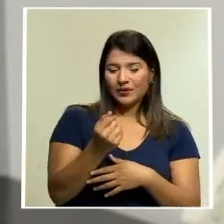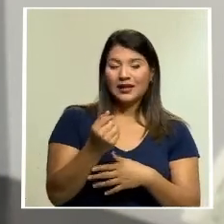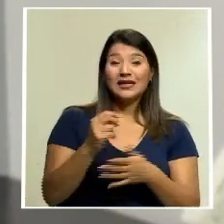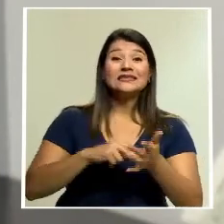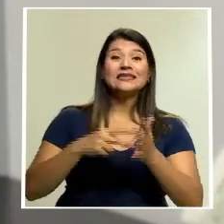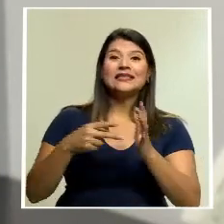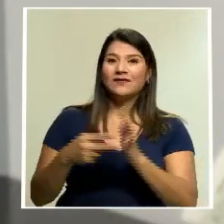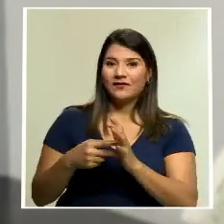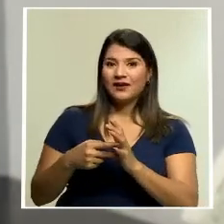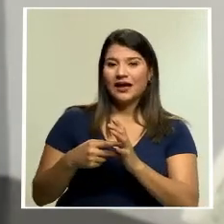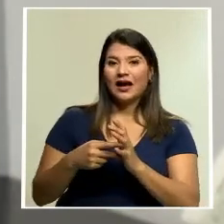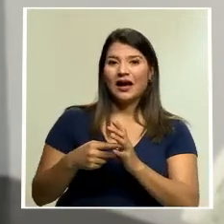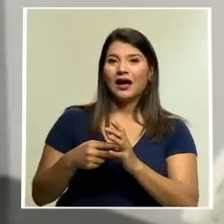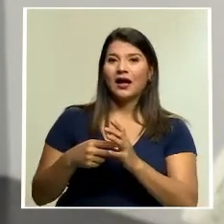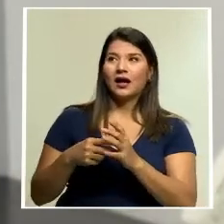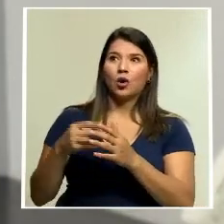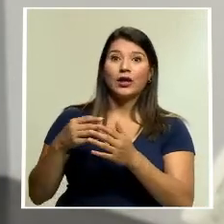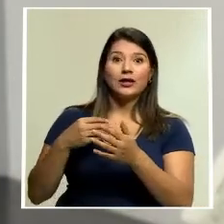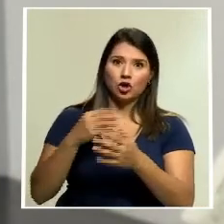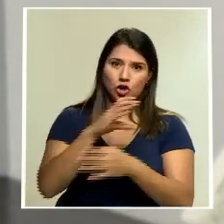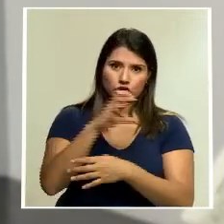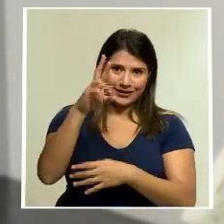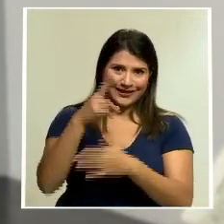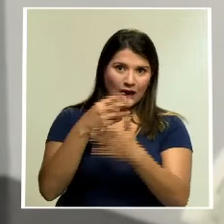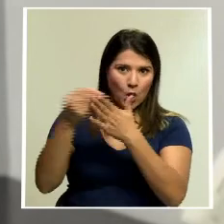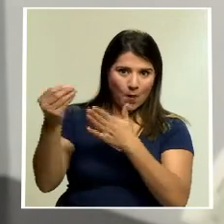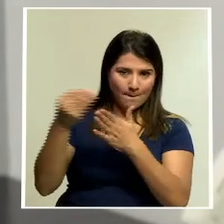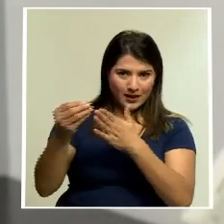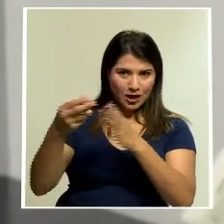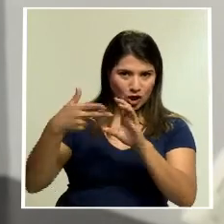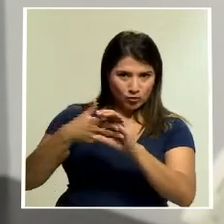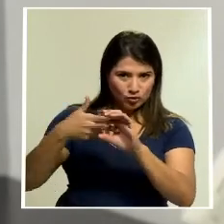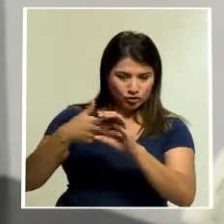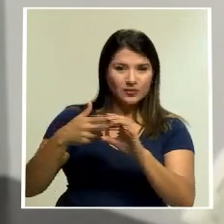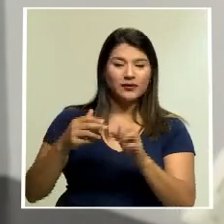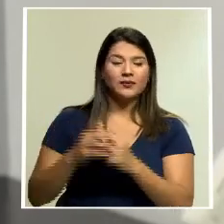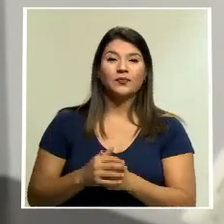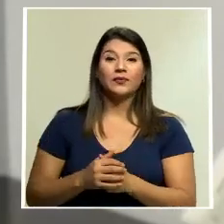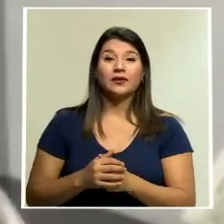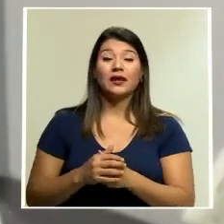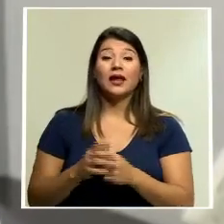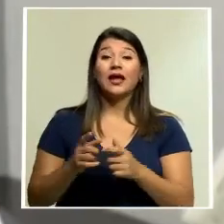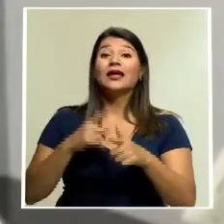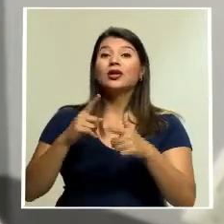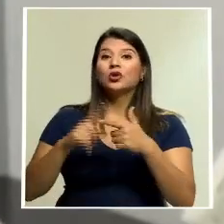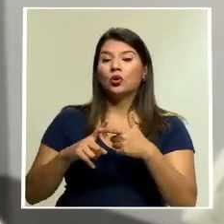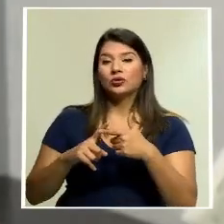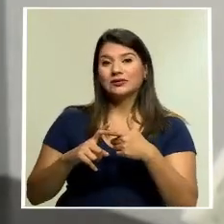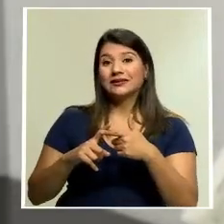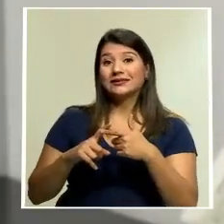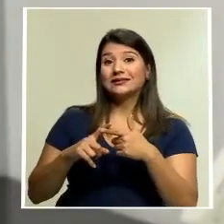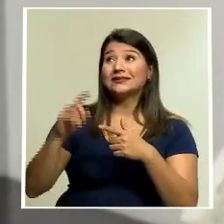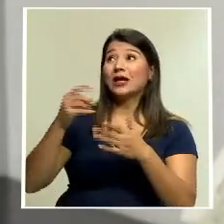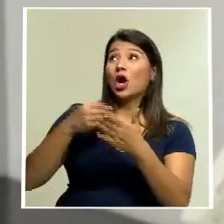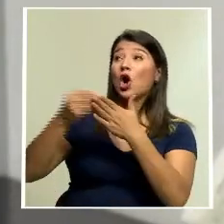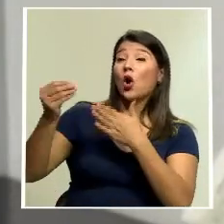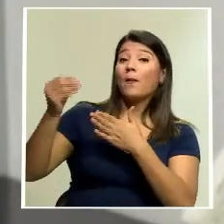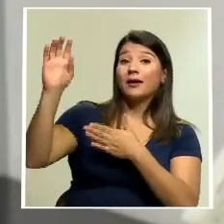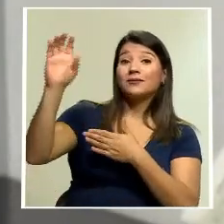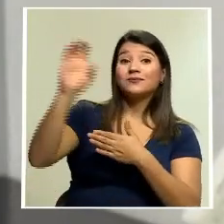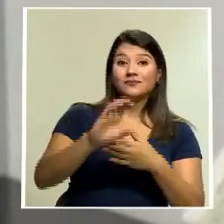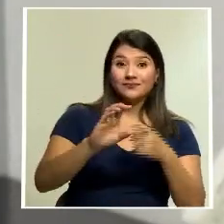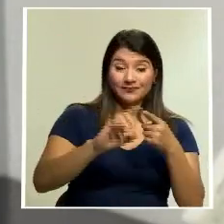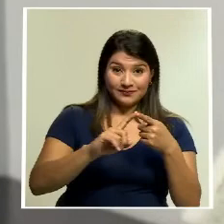que importamos, el diésel, la gasolina, cualquier otro, un 40%. El otro 40% es el